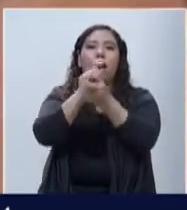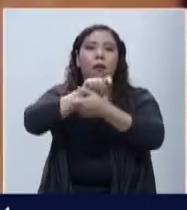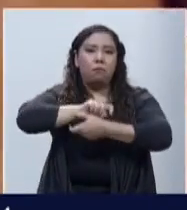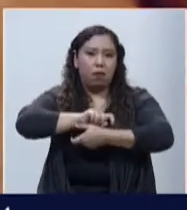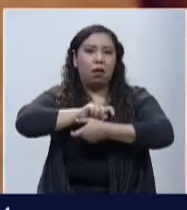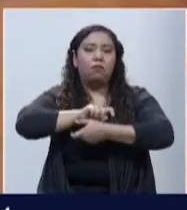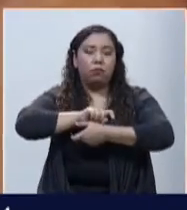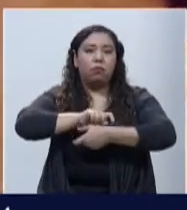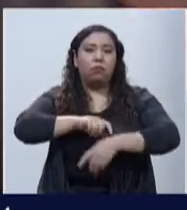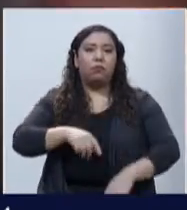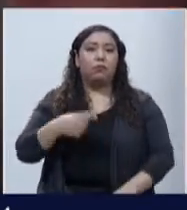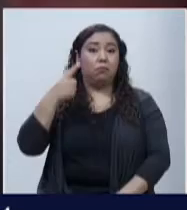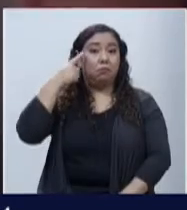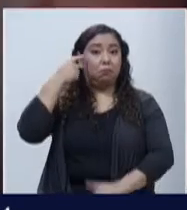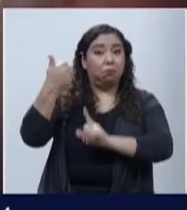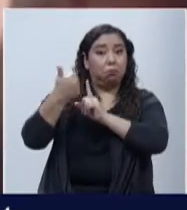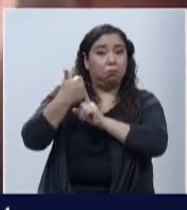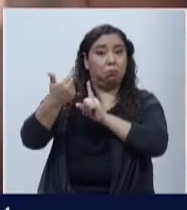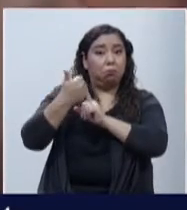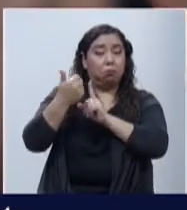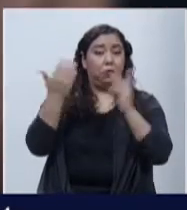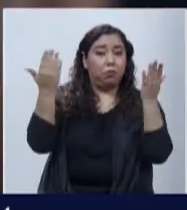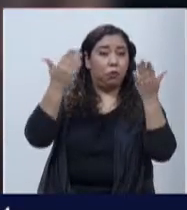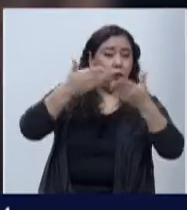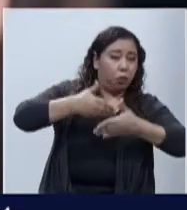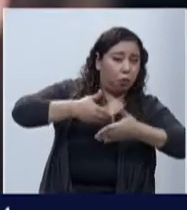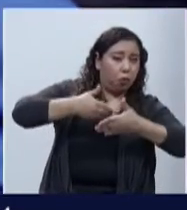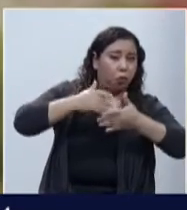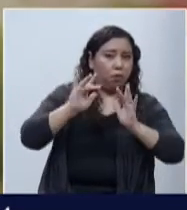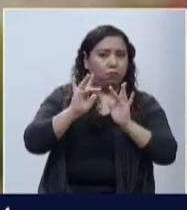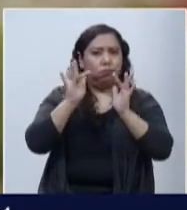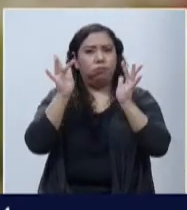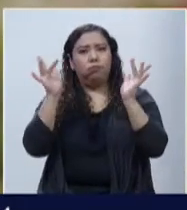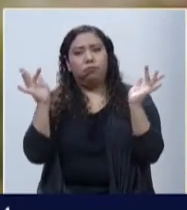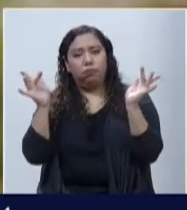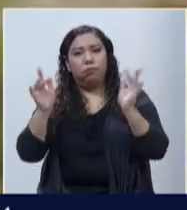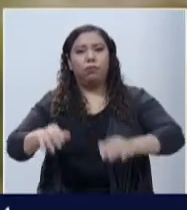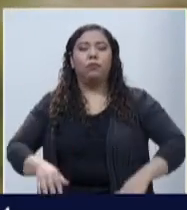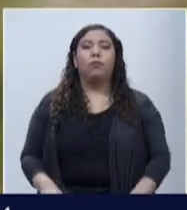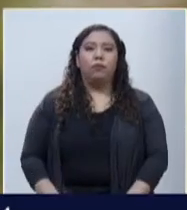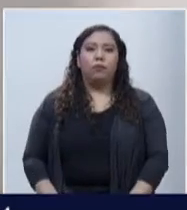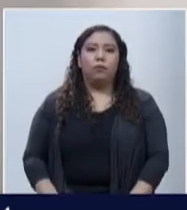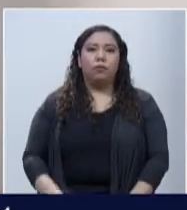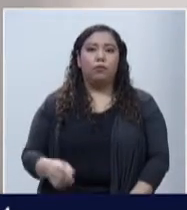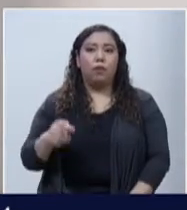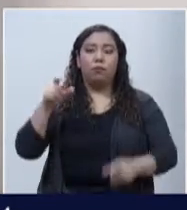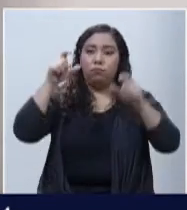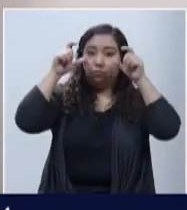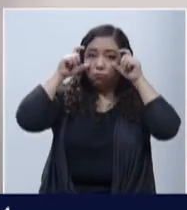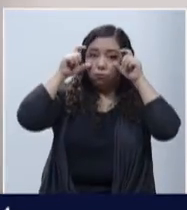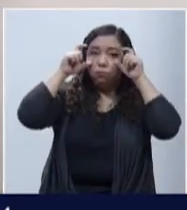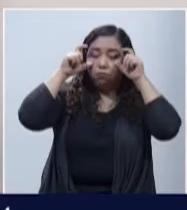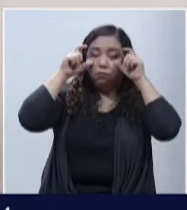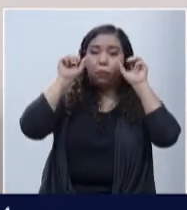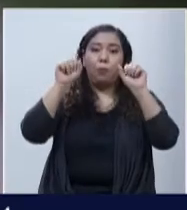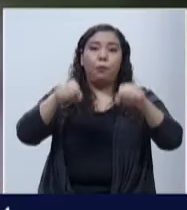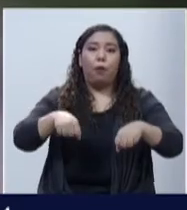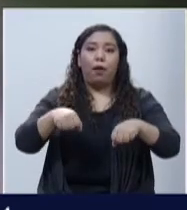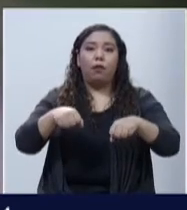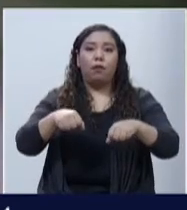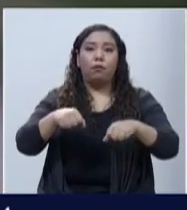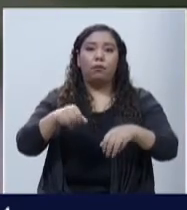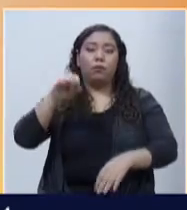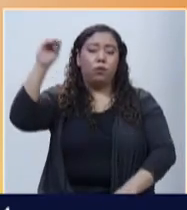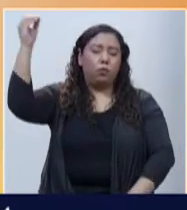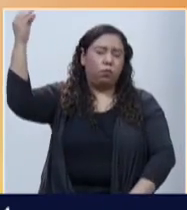para que las gafas cambien la oscuridad del tinte ellas solas por otra parte esta capa inteligentes tienen la capacidad de bloquear al